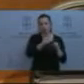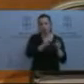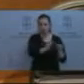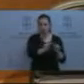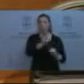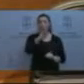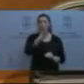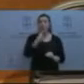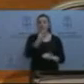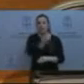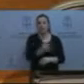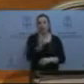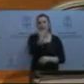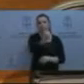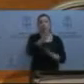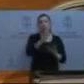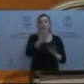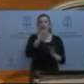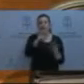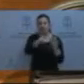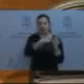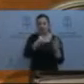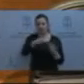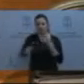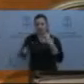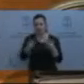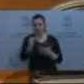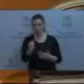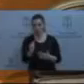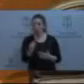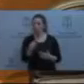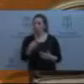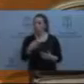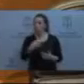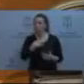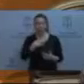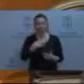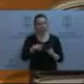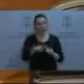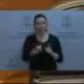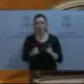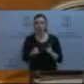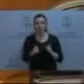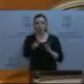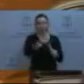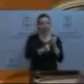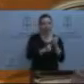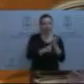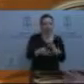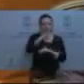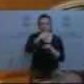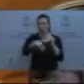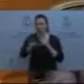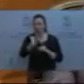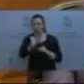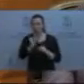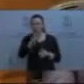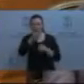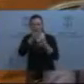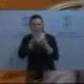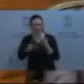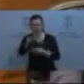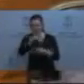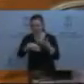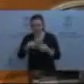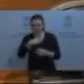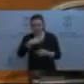tendida siempre y cuando haya diálogo y transparencia. No puede haber este baile de datos, no puede haber este baile de informaciones y no puede